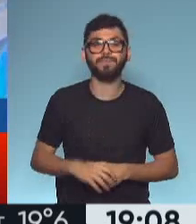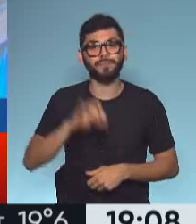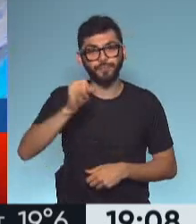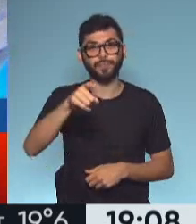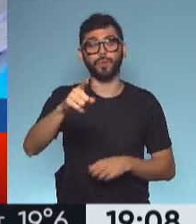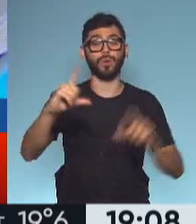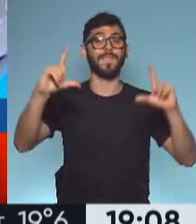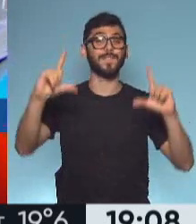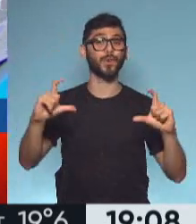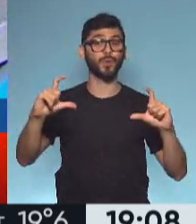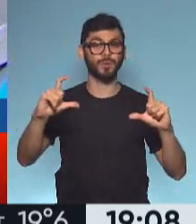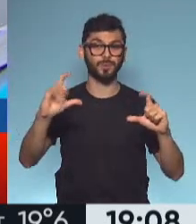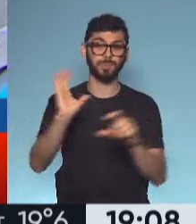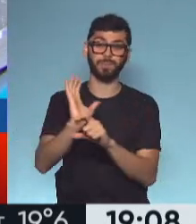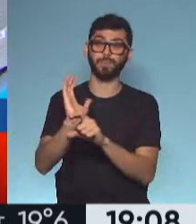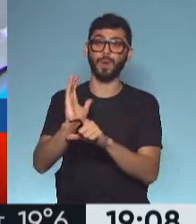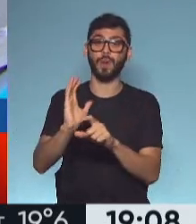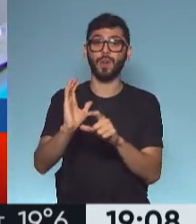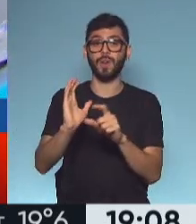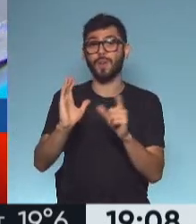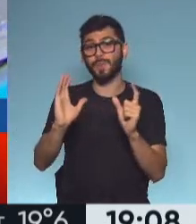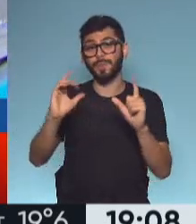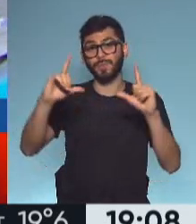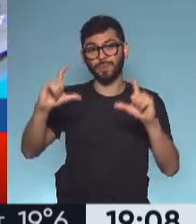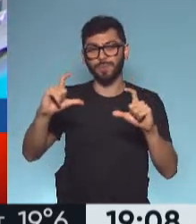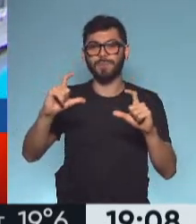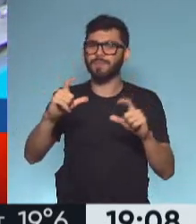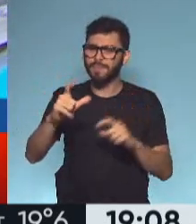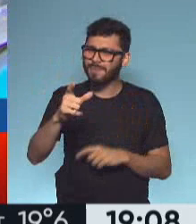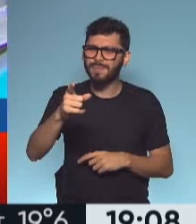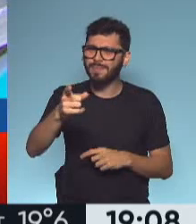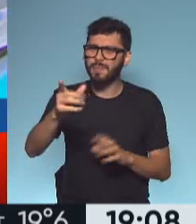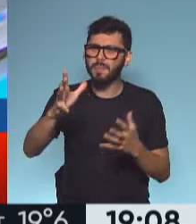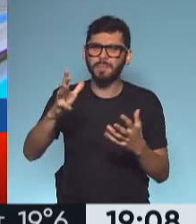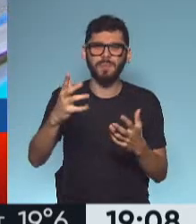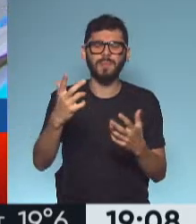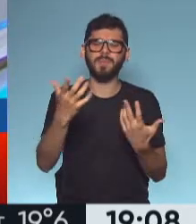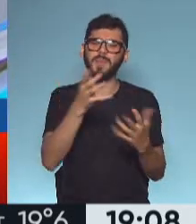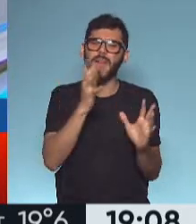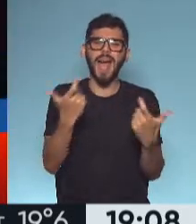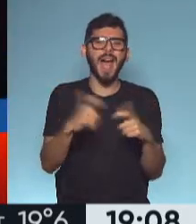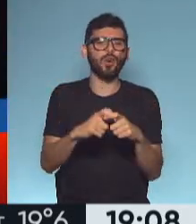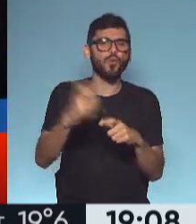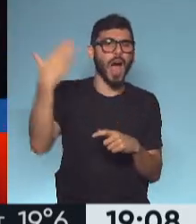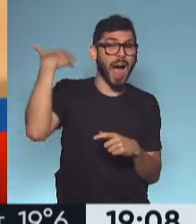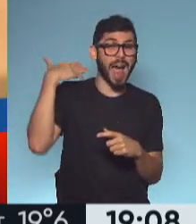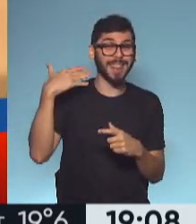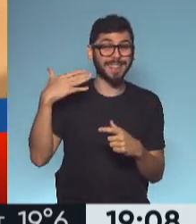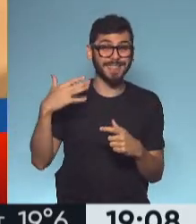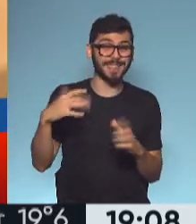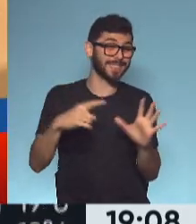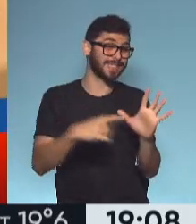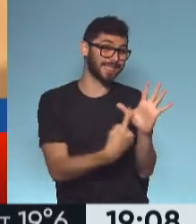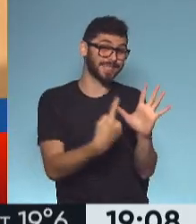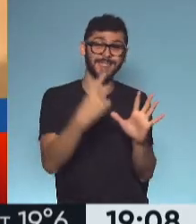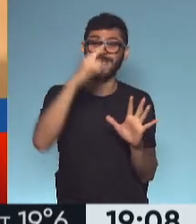ahí atrás tuyo tenés la prefoto, que es cuando se juntan los jefes de gabinete. Es lo más parecido a esa reunión tripartita que existía antes. Es muy difícil